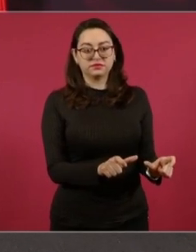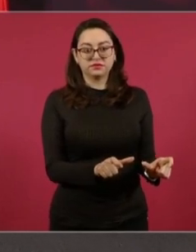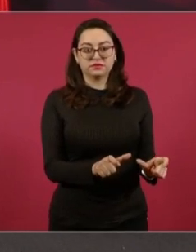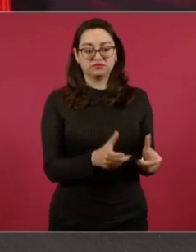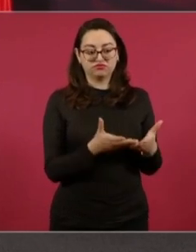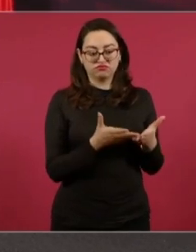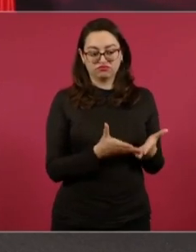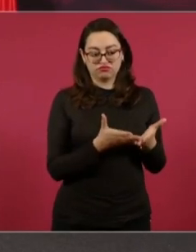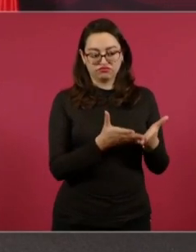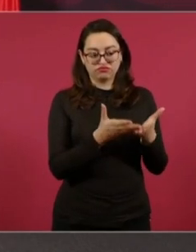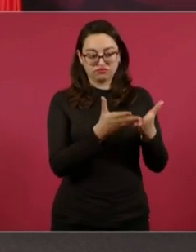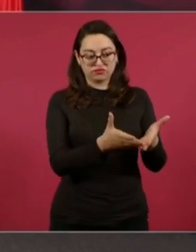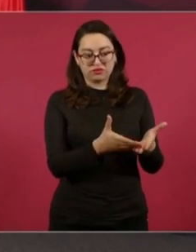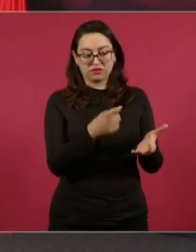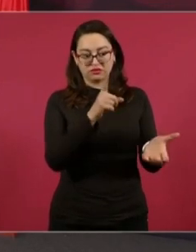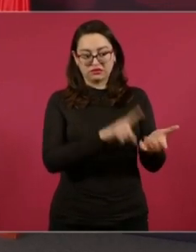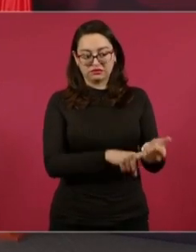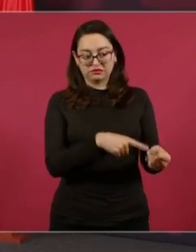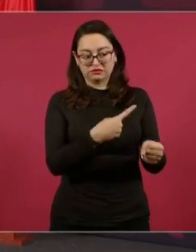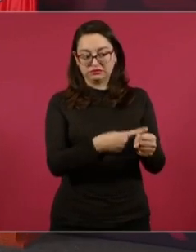del barco.